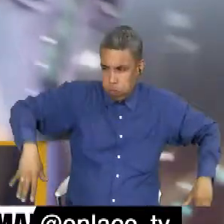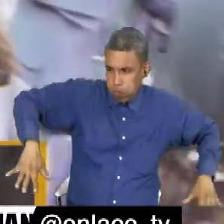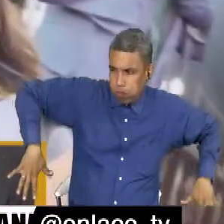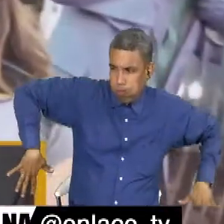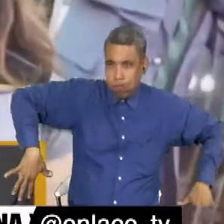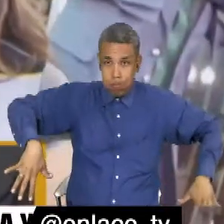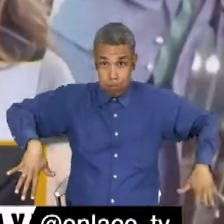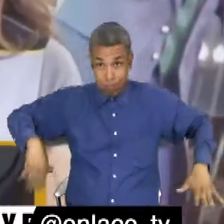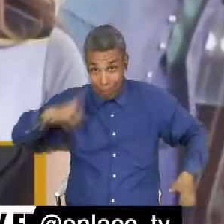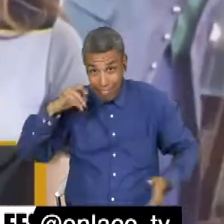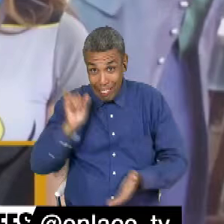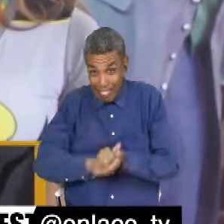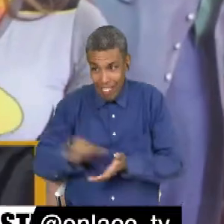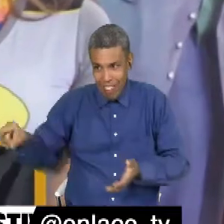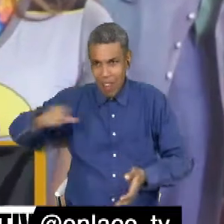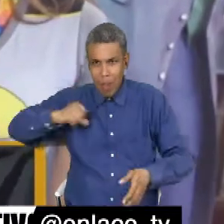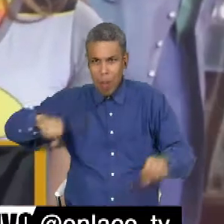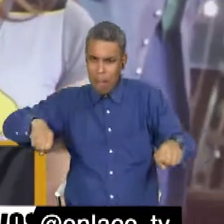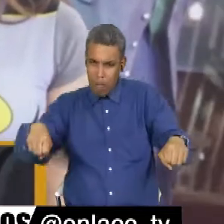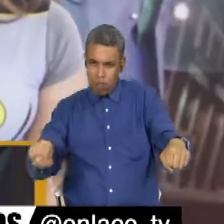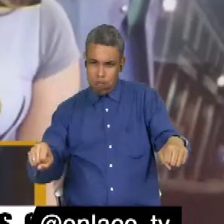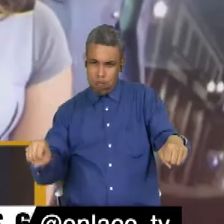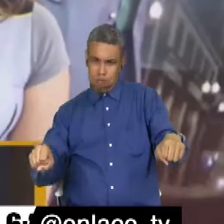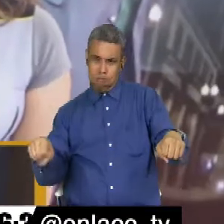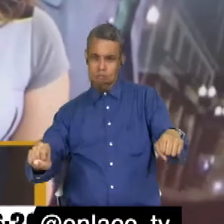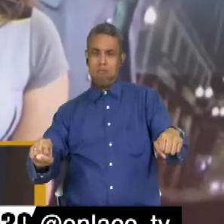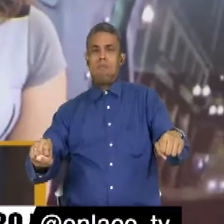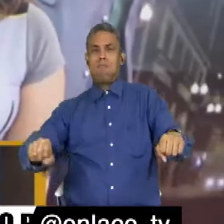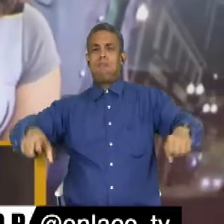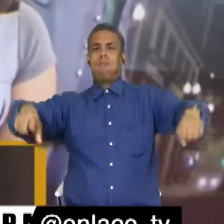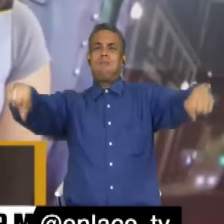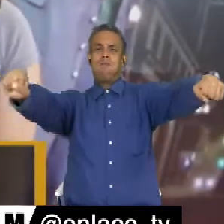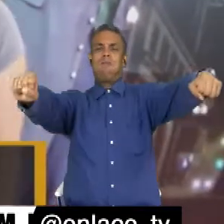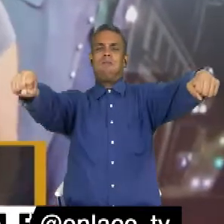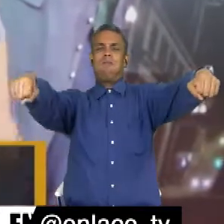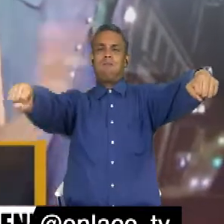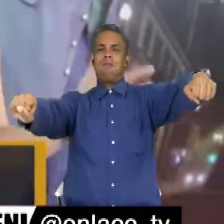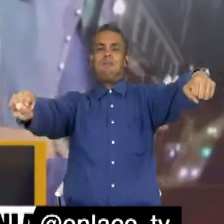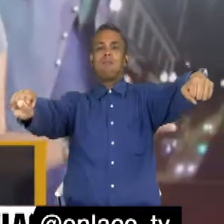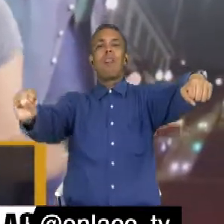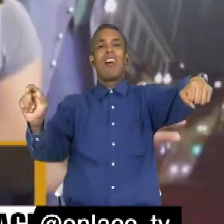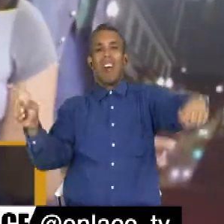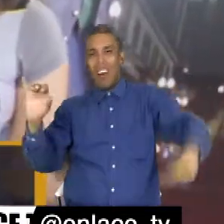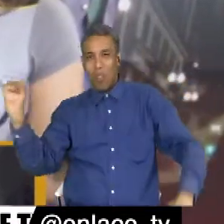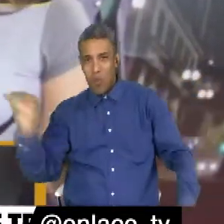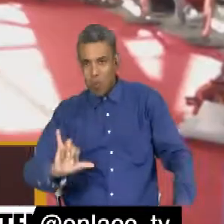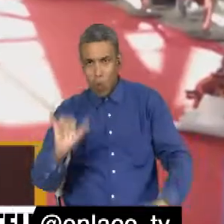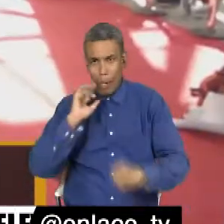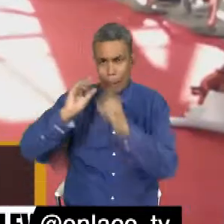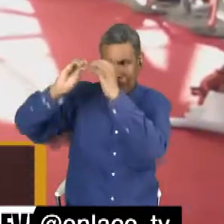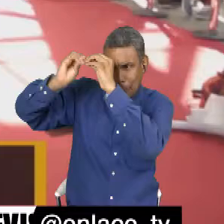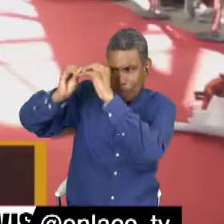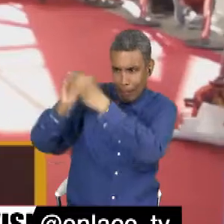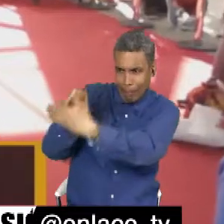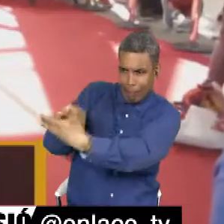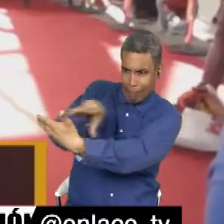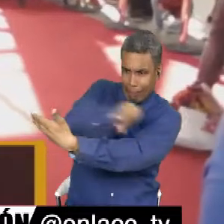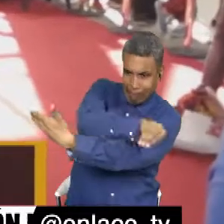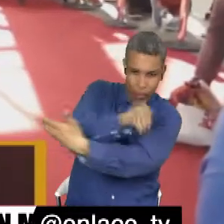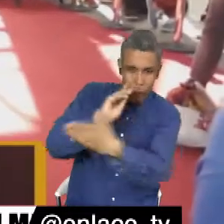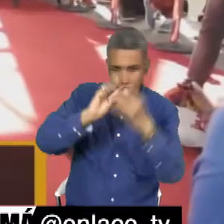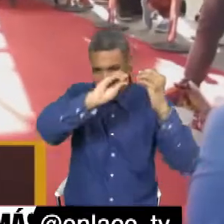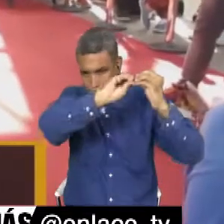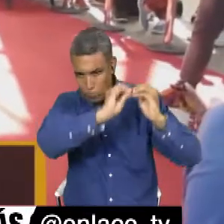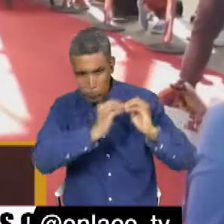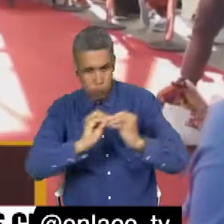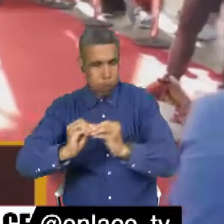una de las razones de las uniones que estamos haciendo, no solo en Colombia, sino fuera del país. Largas filas para poder tomarse la fotografía. Así